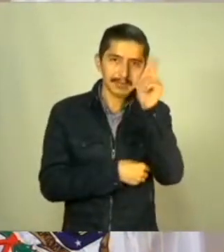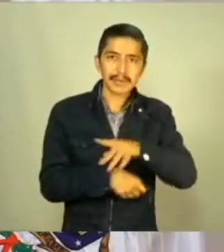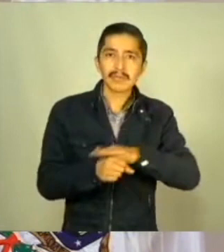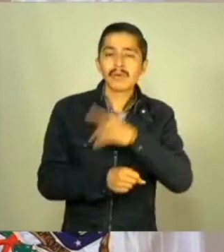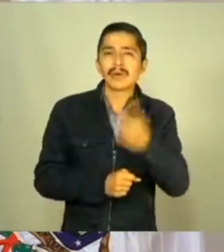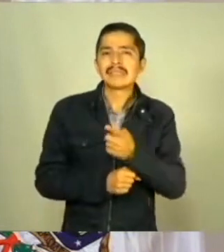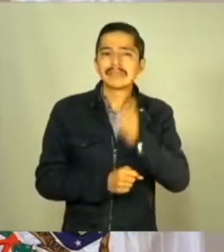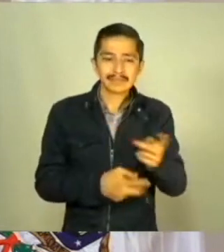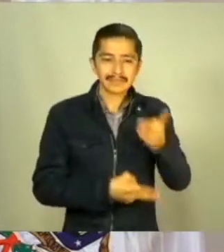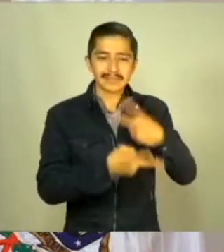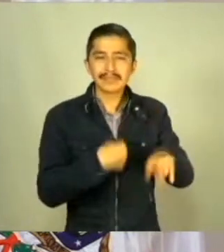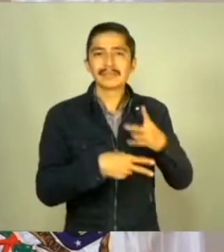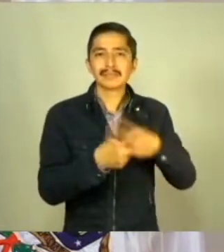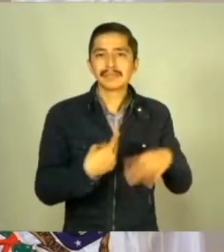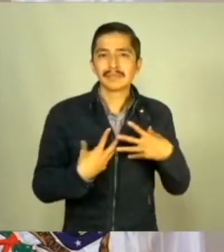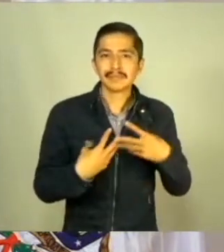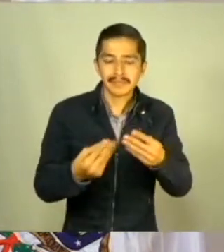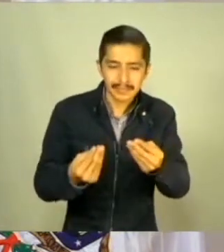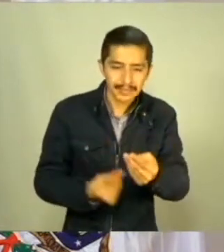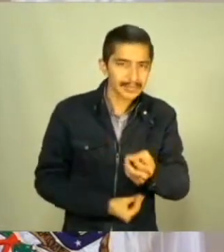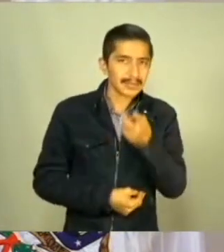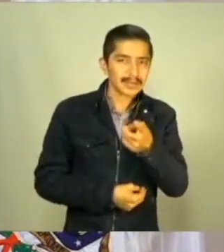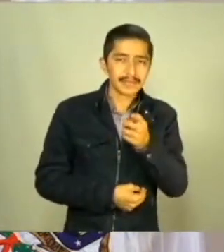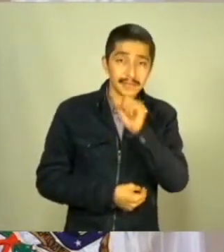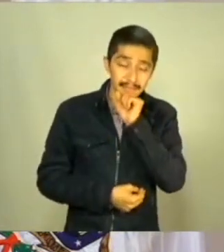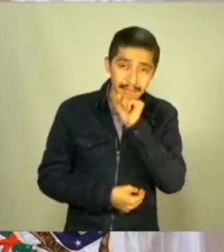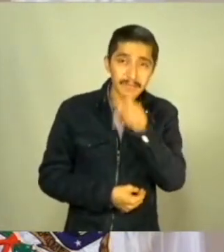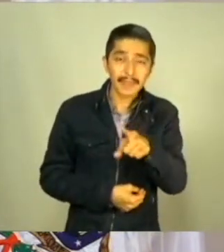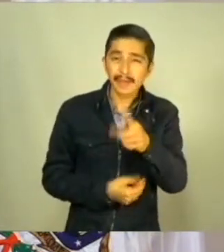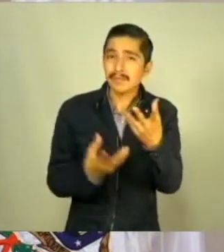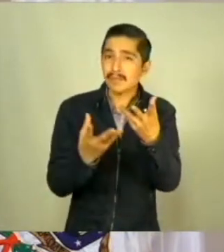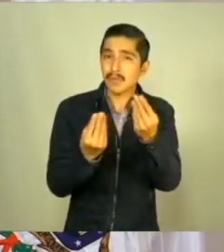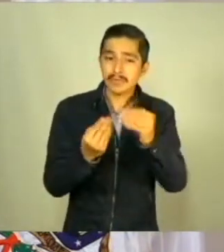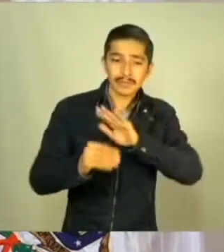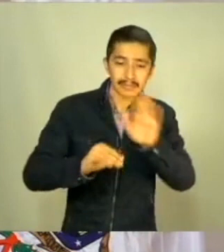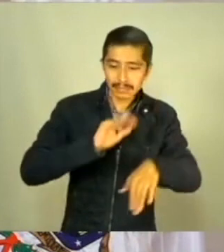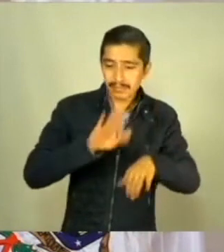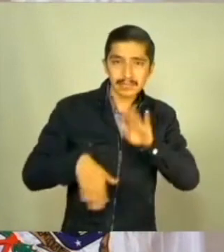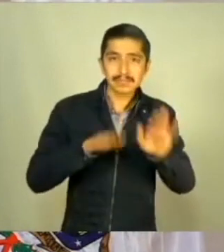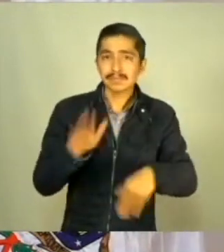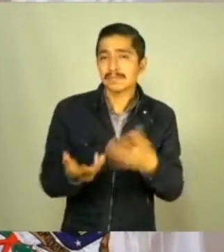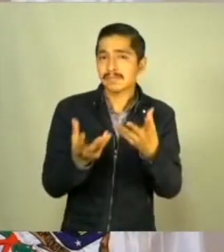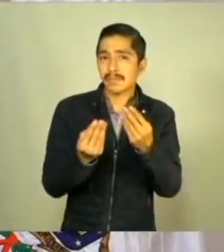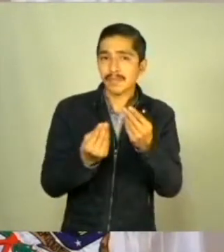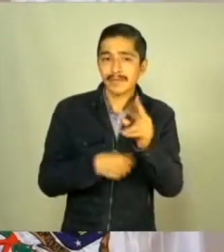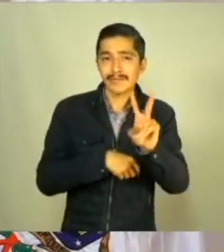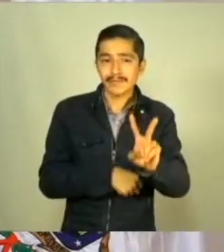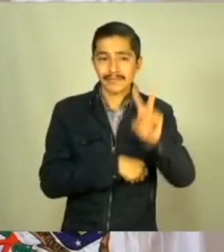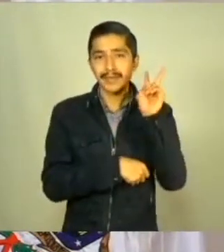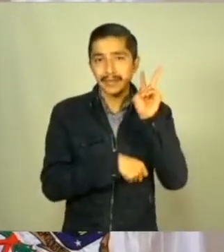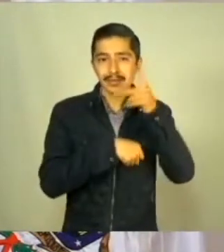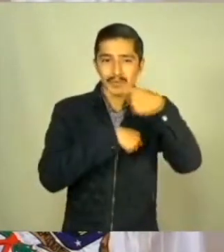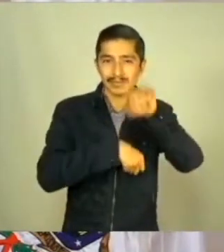rebrotes y en consecuencia generando muchas muertes el viernes de la semana pasada por